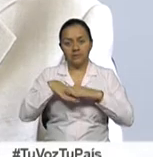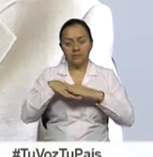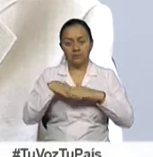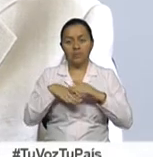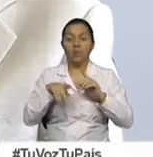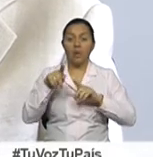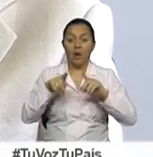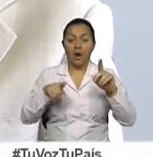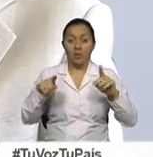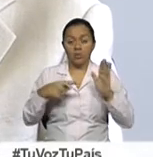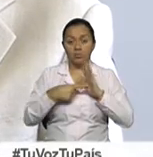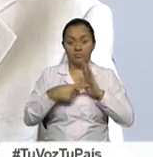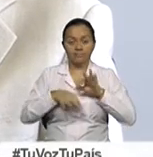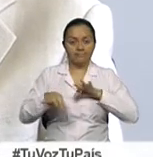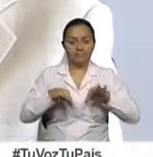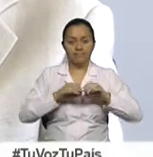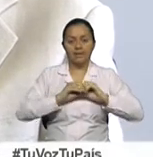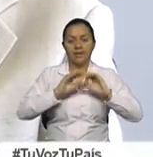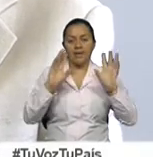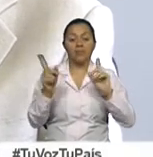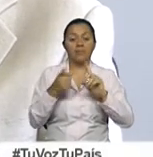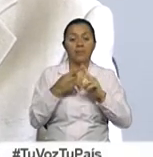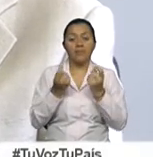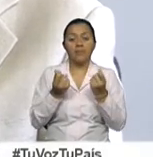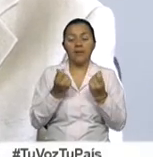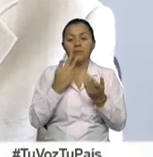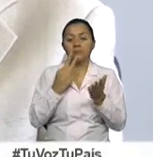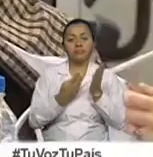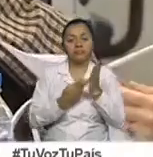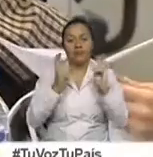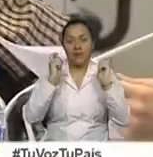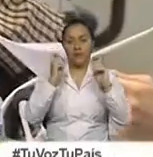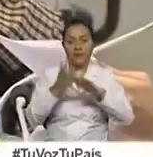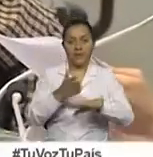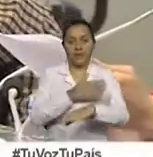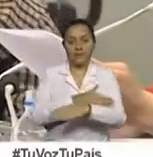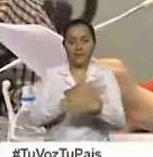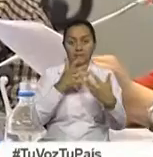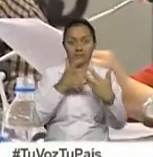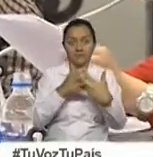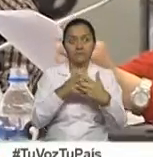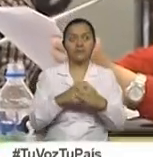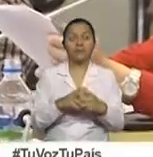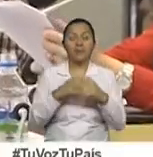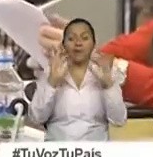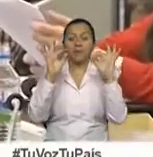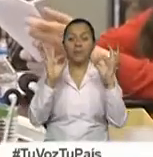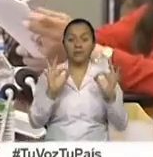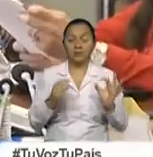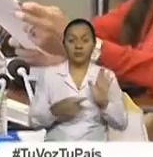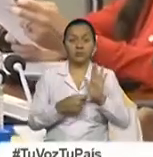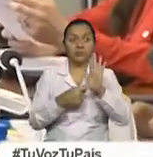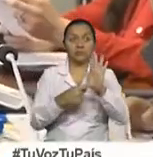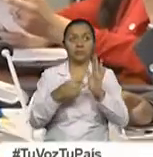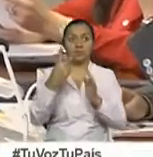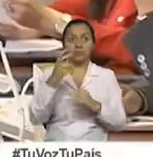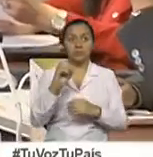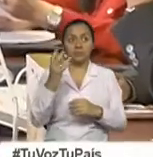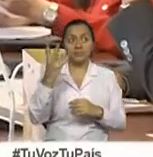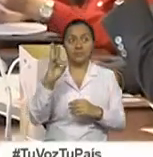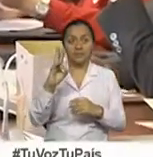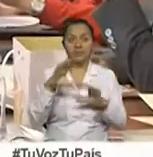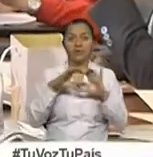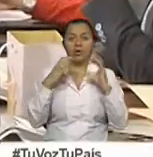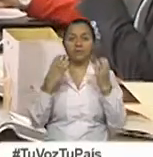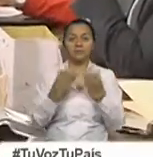algunos elementos o sus primeros recursos para sus ofertas de campaña. Junto a la proforma presupuestaria 2017, la Comisión